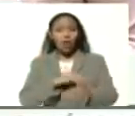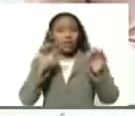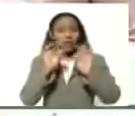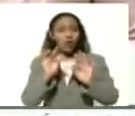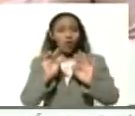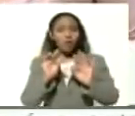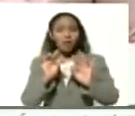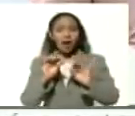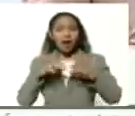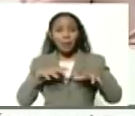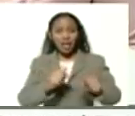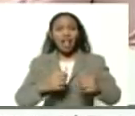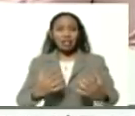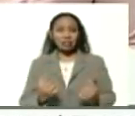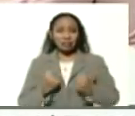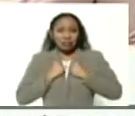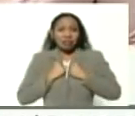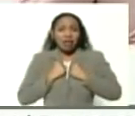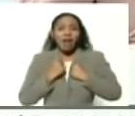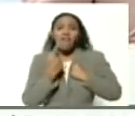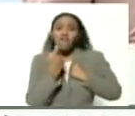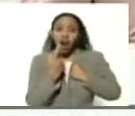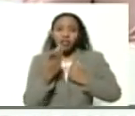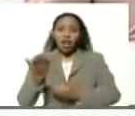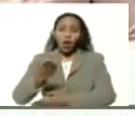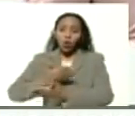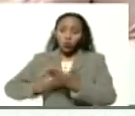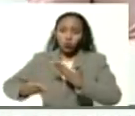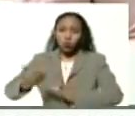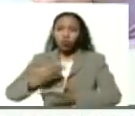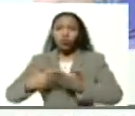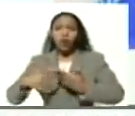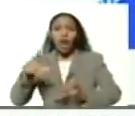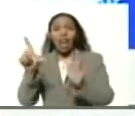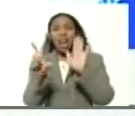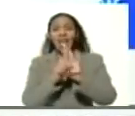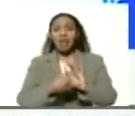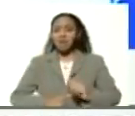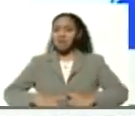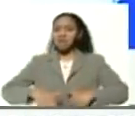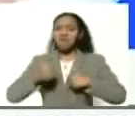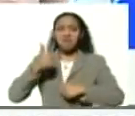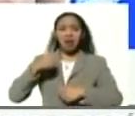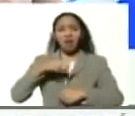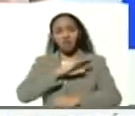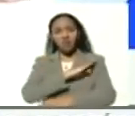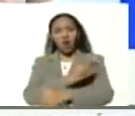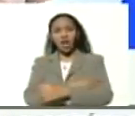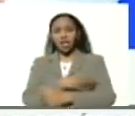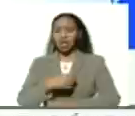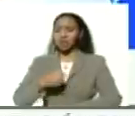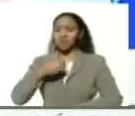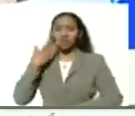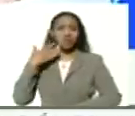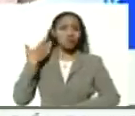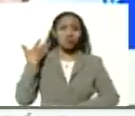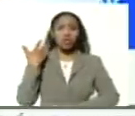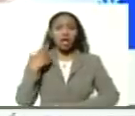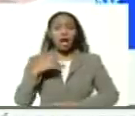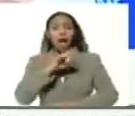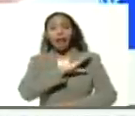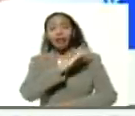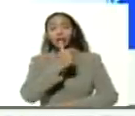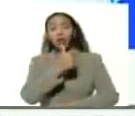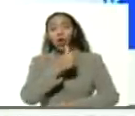capitalista, el egoísmo, la falta de cooperación, la ley del más fuerte. Decía el director de la